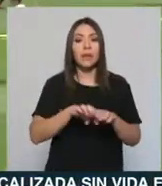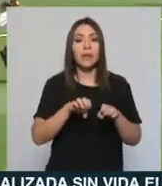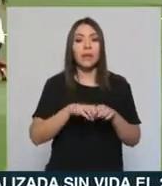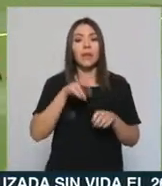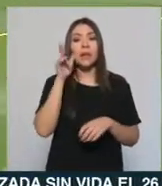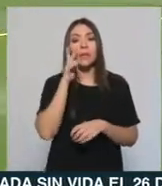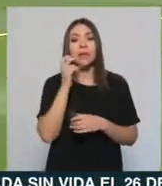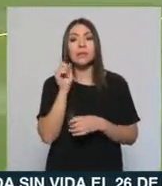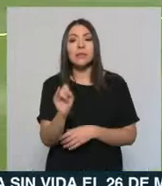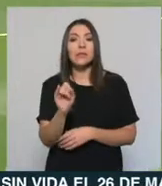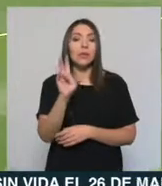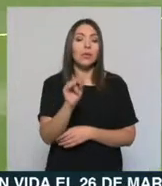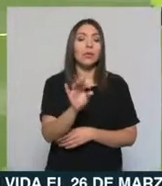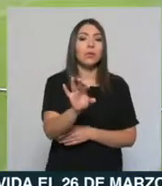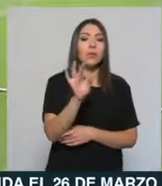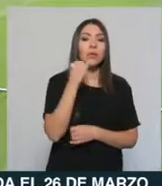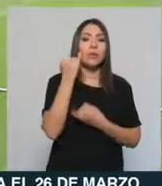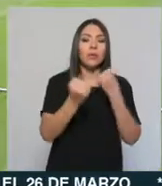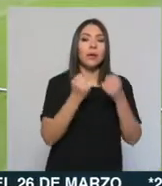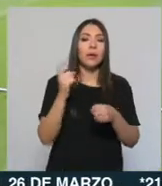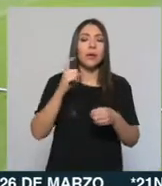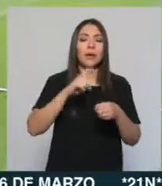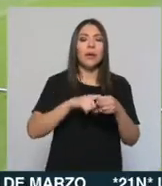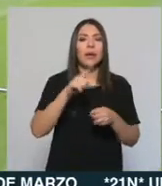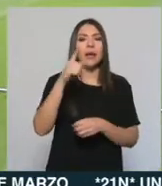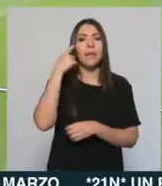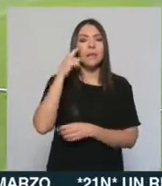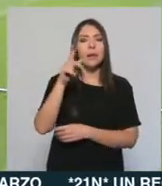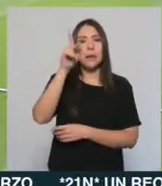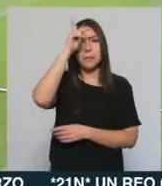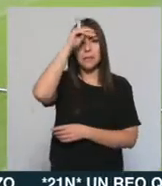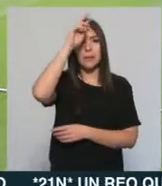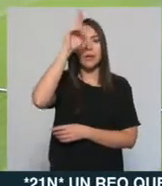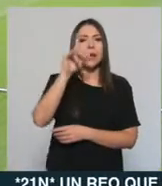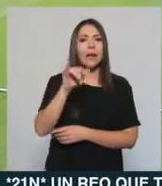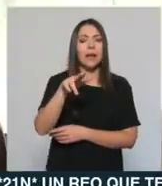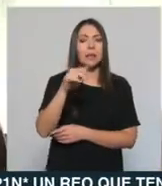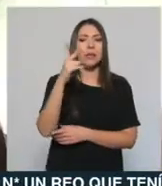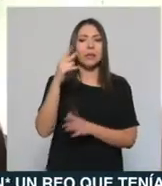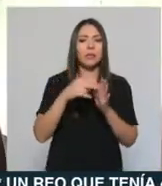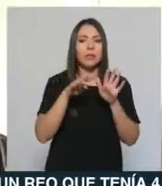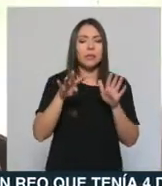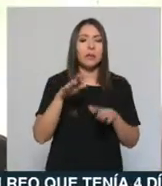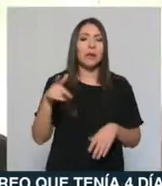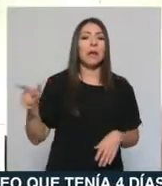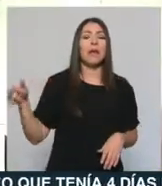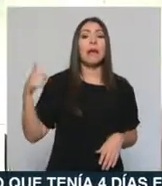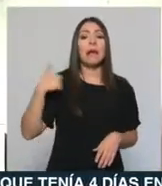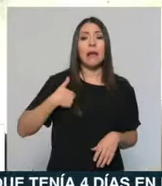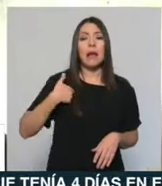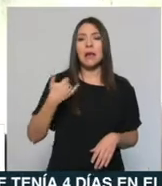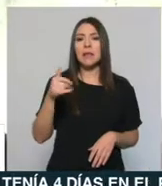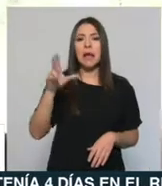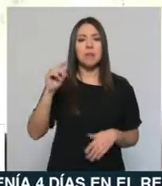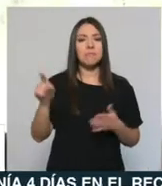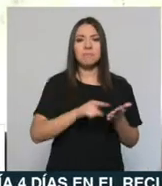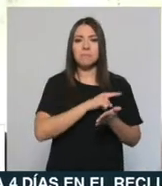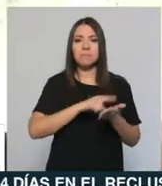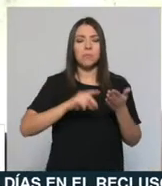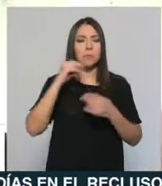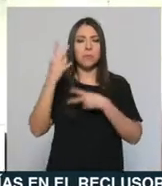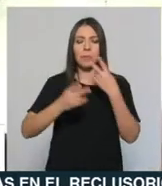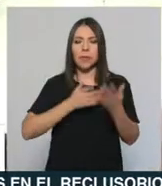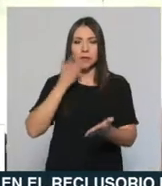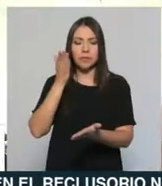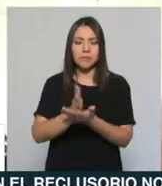Juegos Panamericanos de Lima 2019, luego de que Canadá cancelara su asistencia. Sí, yo creo que en Panamericanos pues hemos ganado ya